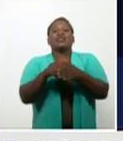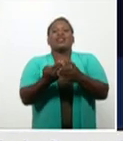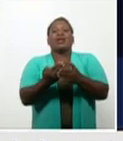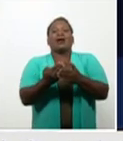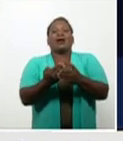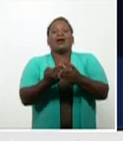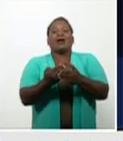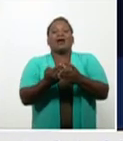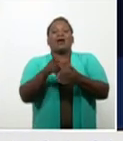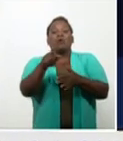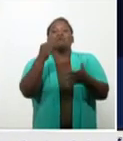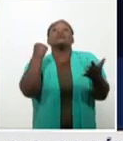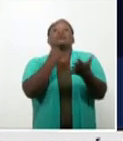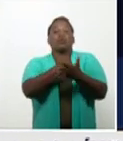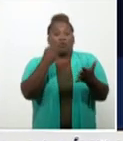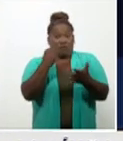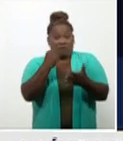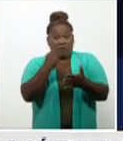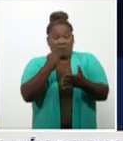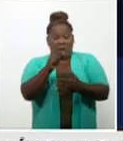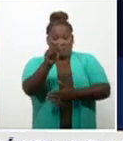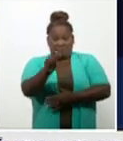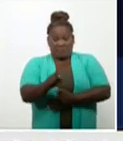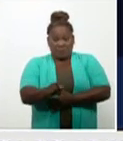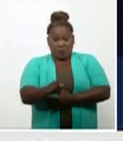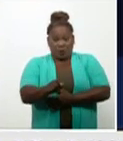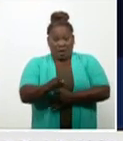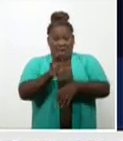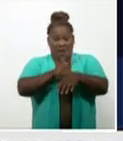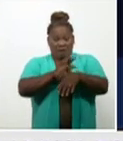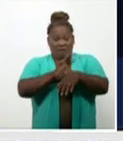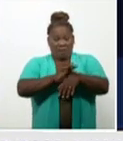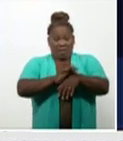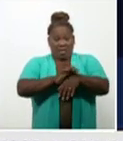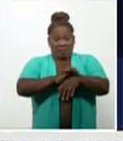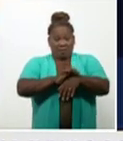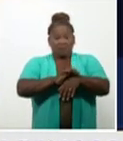se confirma un caso de COVID-19, pues usted busca